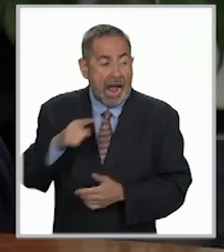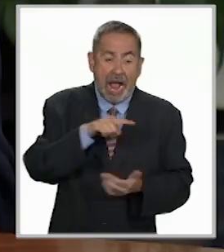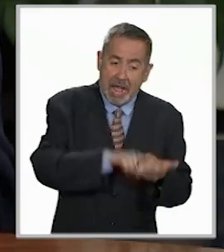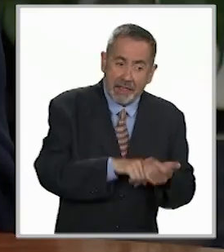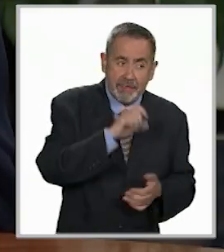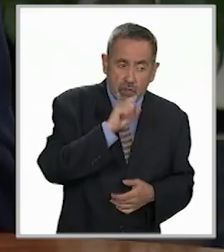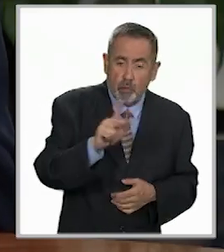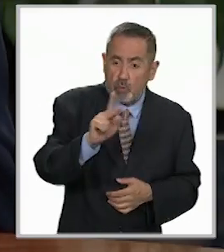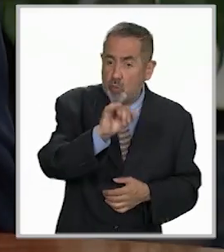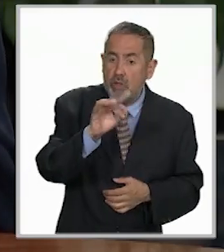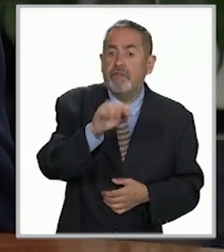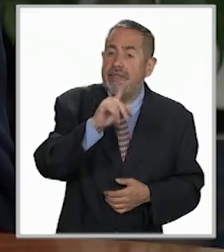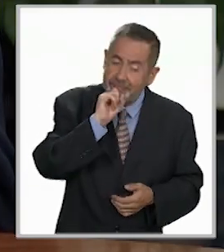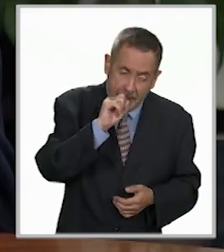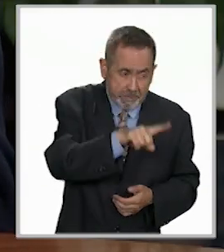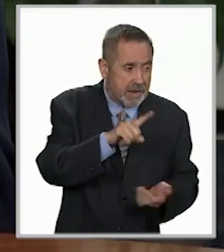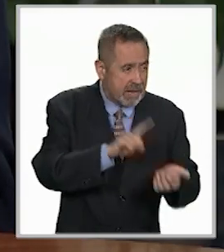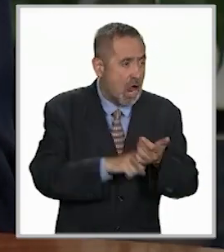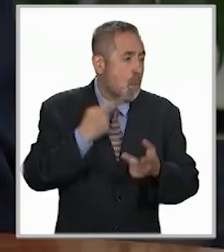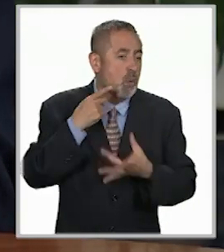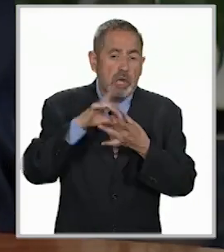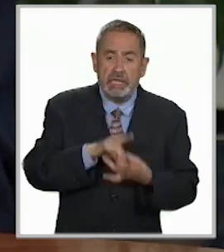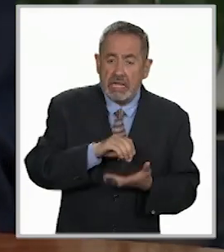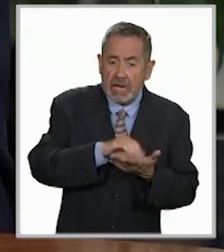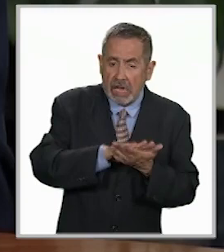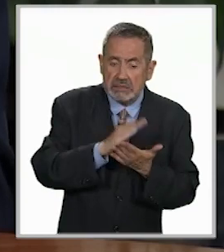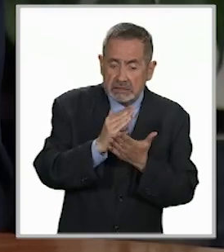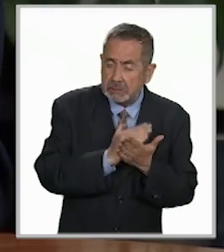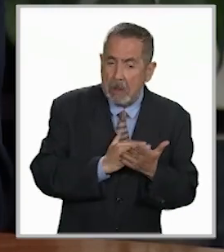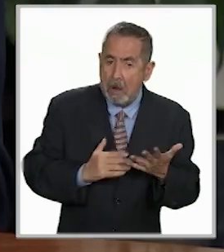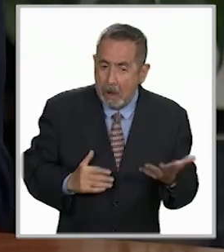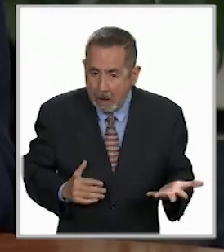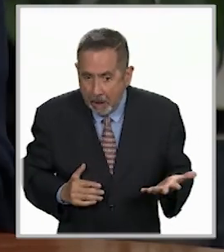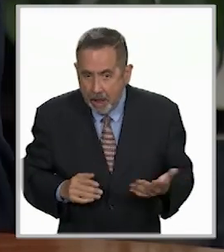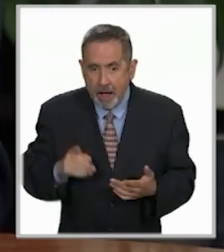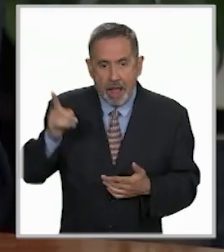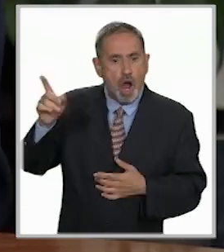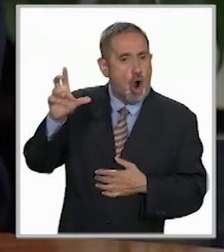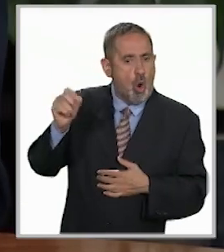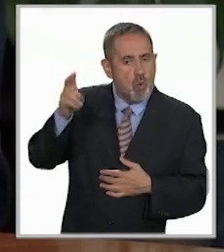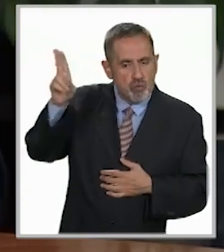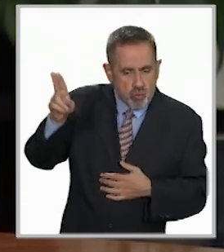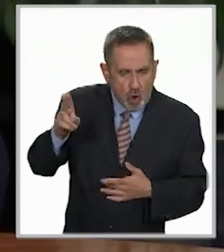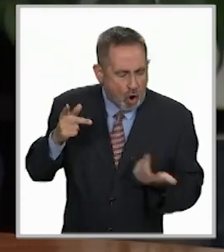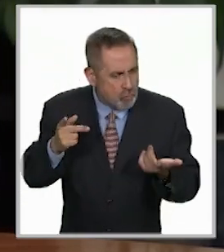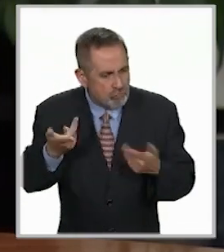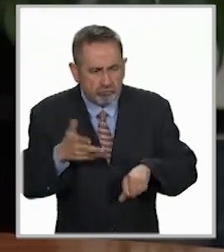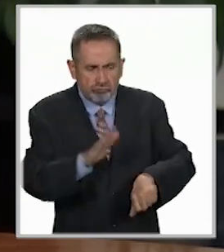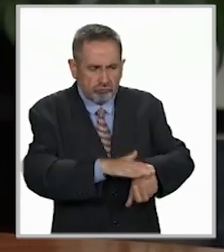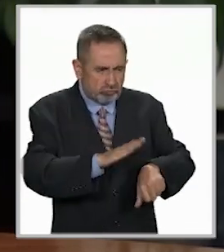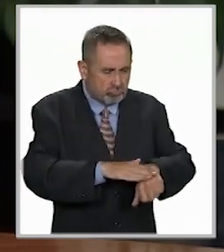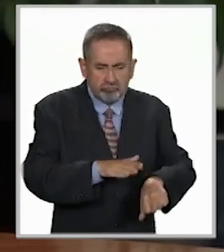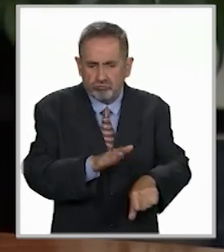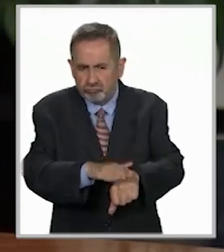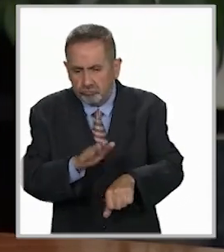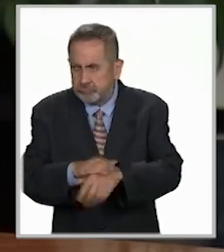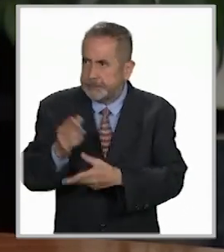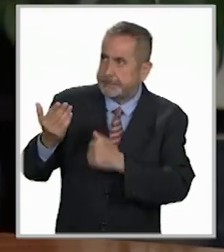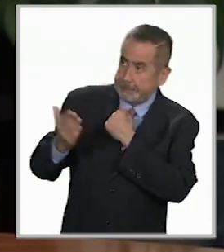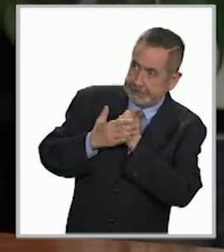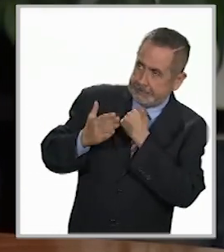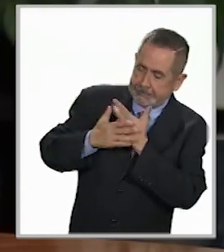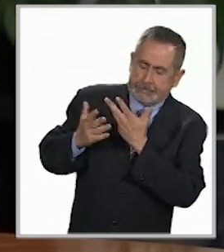al interior del Poder Judicial. Entonces, la verdad es que vemos cómo estos órganos de Naciones Unidas tienen un